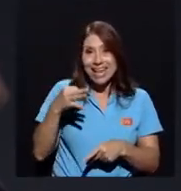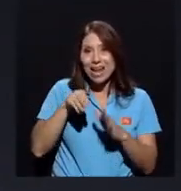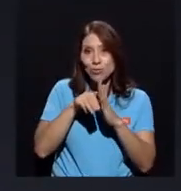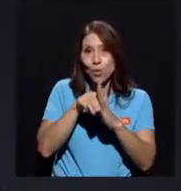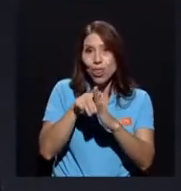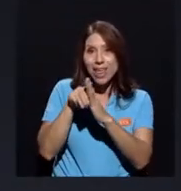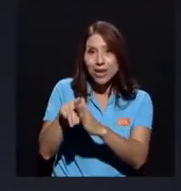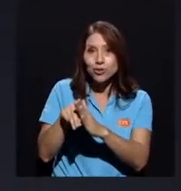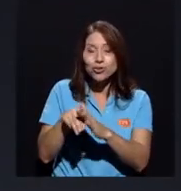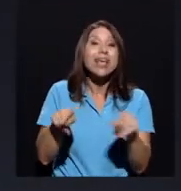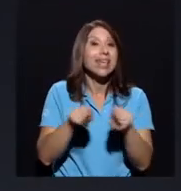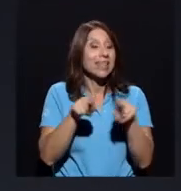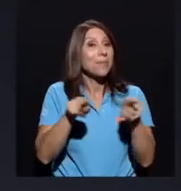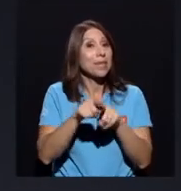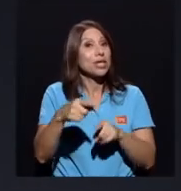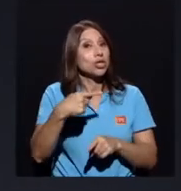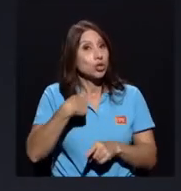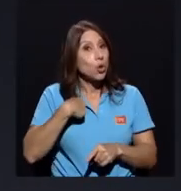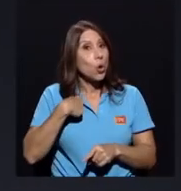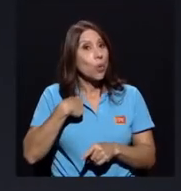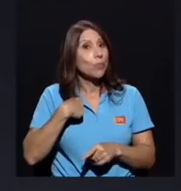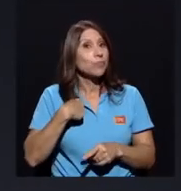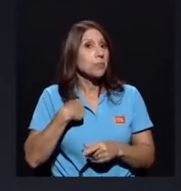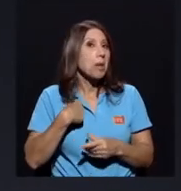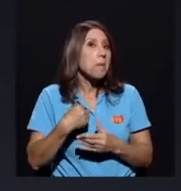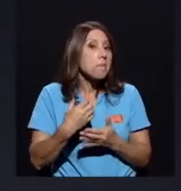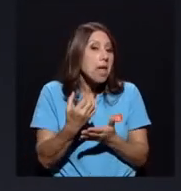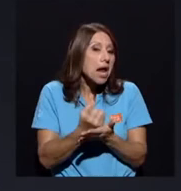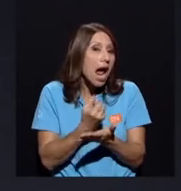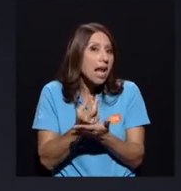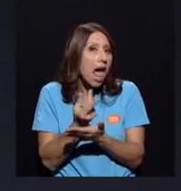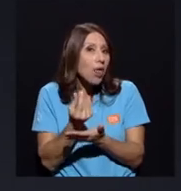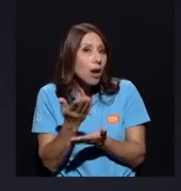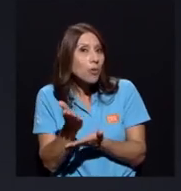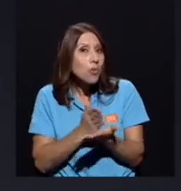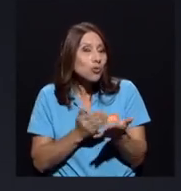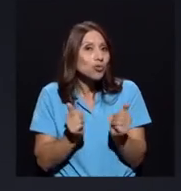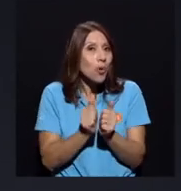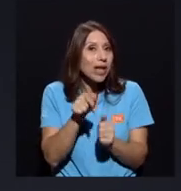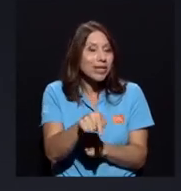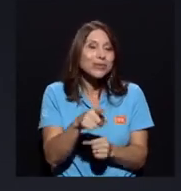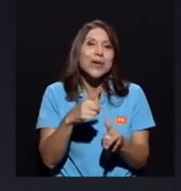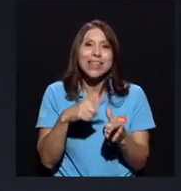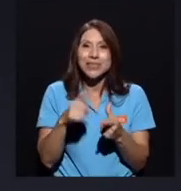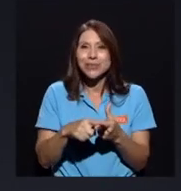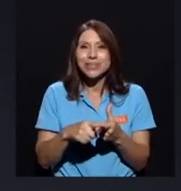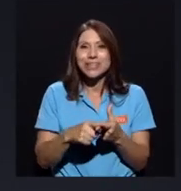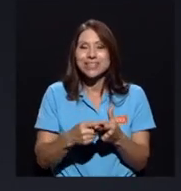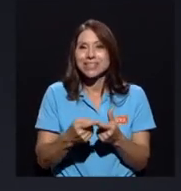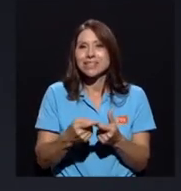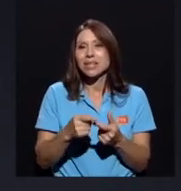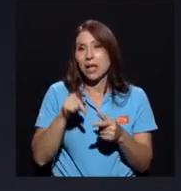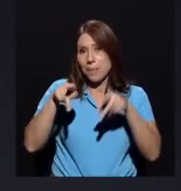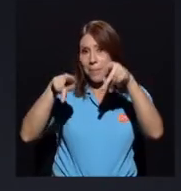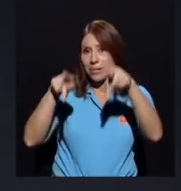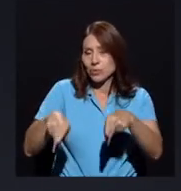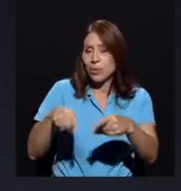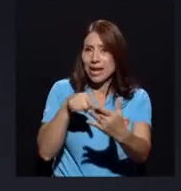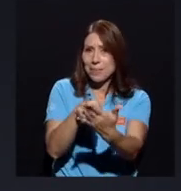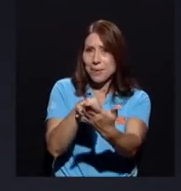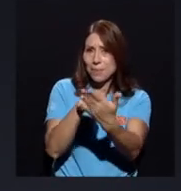sega ya está me he ganado algunos frijolitos comenzó entonces a alguien que me mostró con claridad